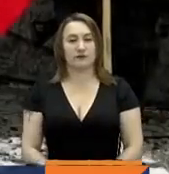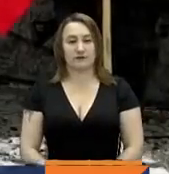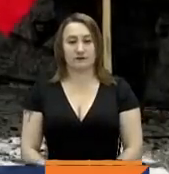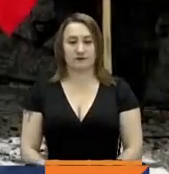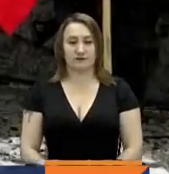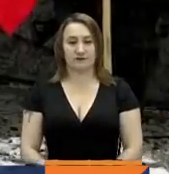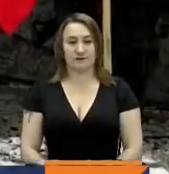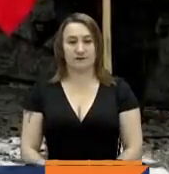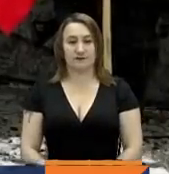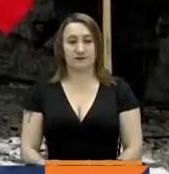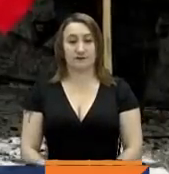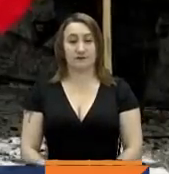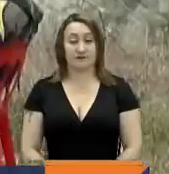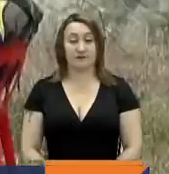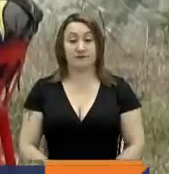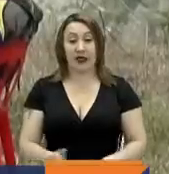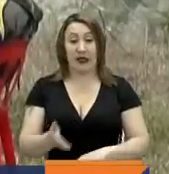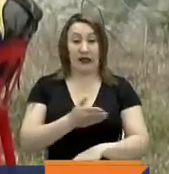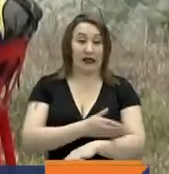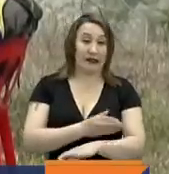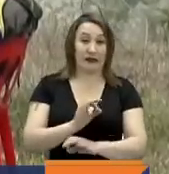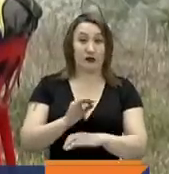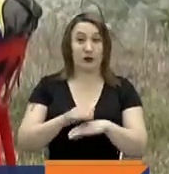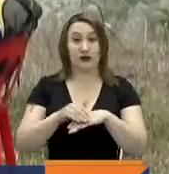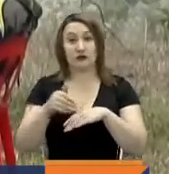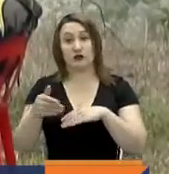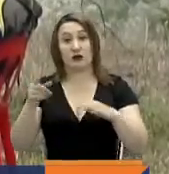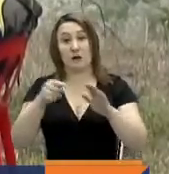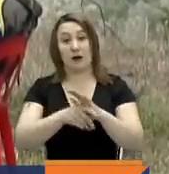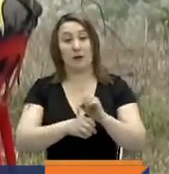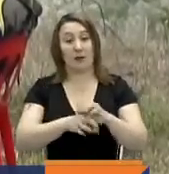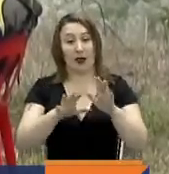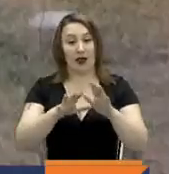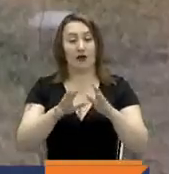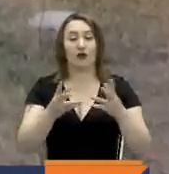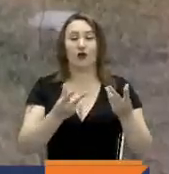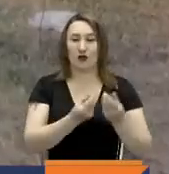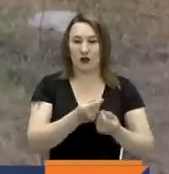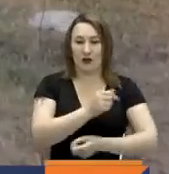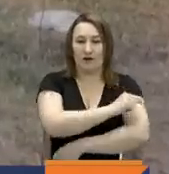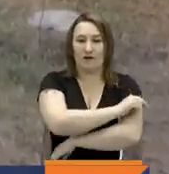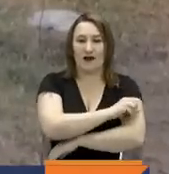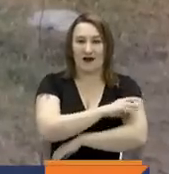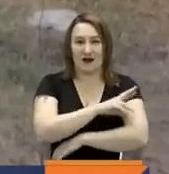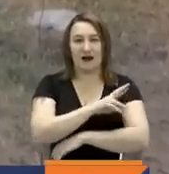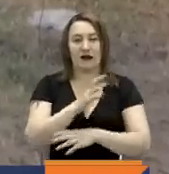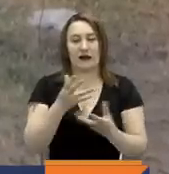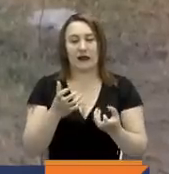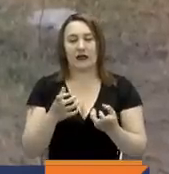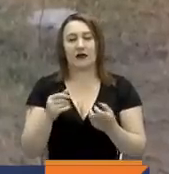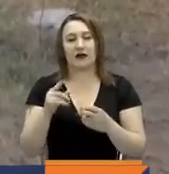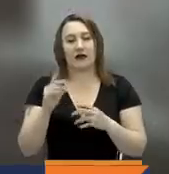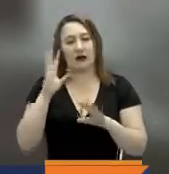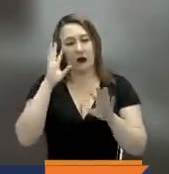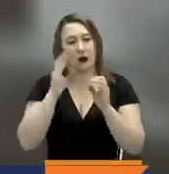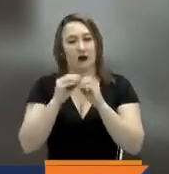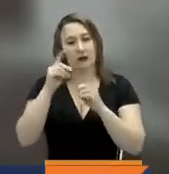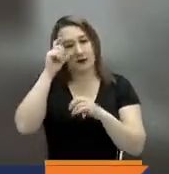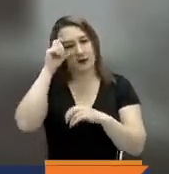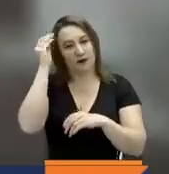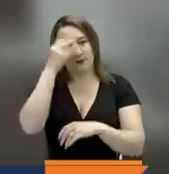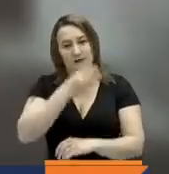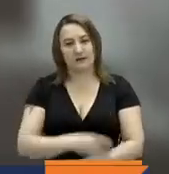el video se haya hecho antes o después del bombardeo es Claro que las disidencias de las FARC buscan un acuerdo con el gobierno Petro